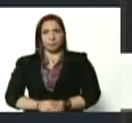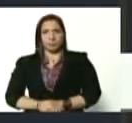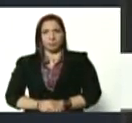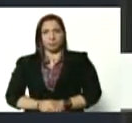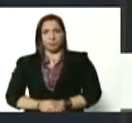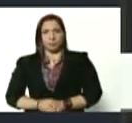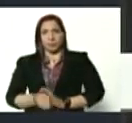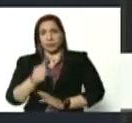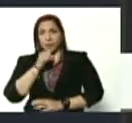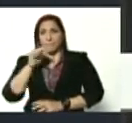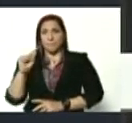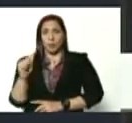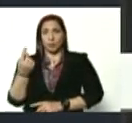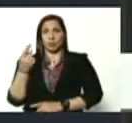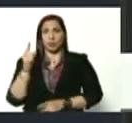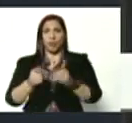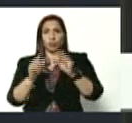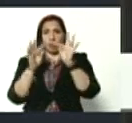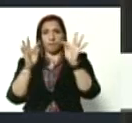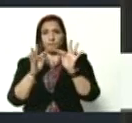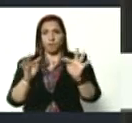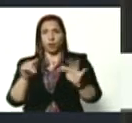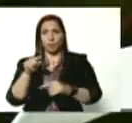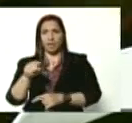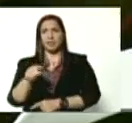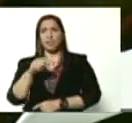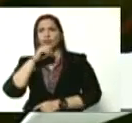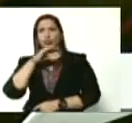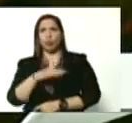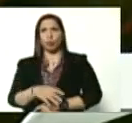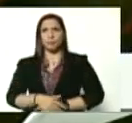el protagonista de alguna manera de esta anécdota